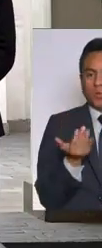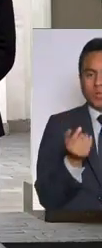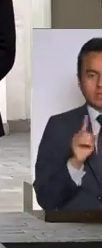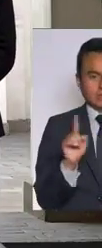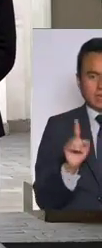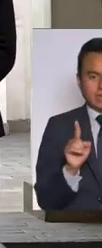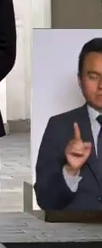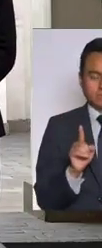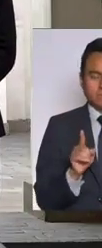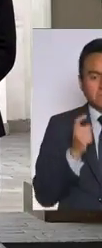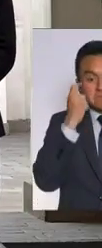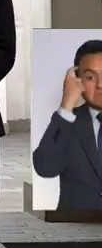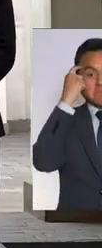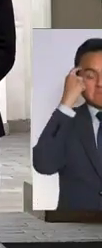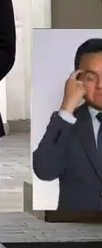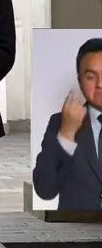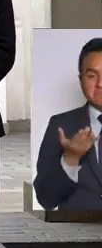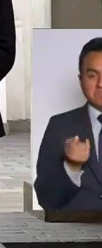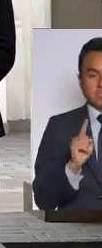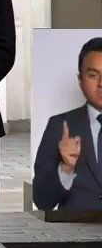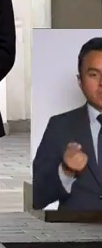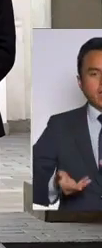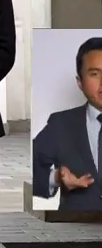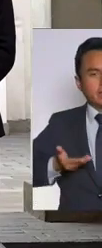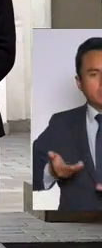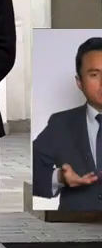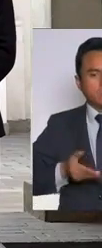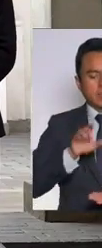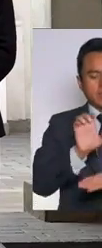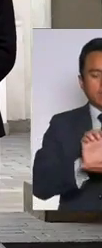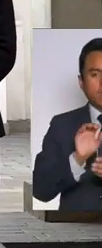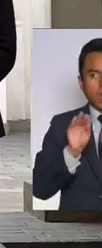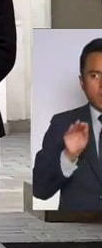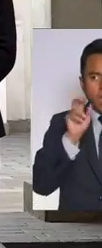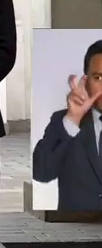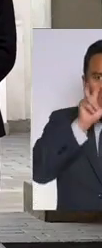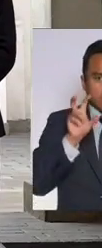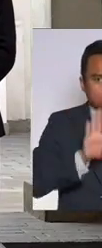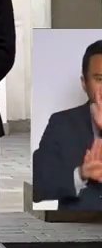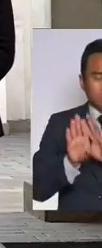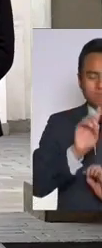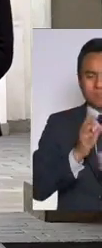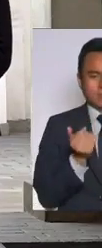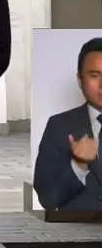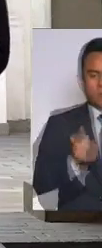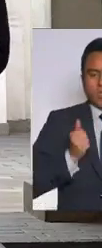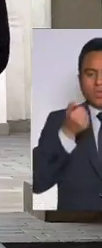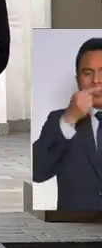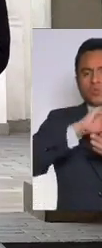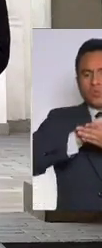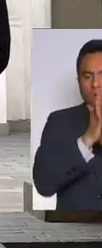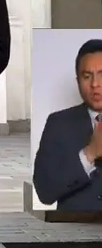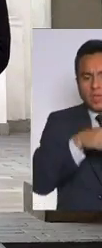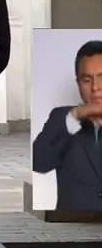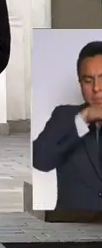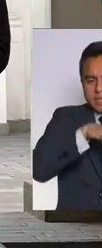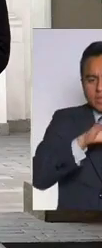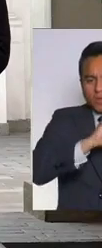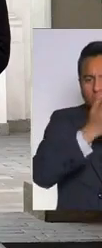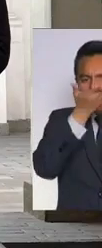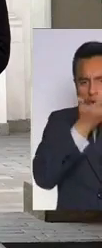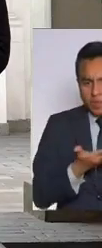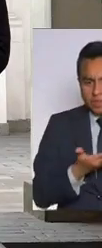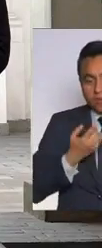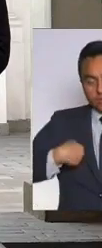esta violencia inusitada o esta violencia permanente que hemos visto de parte de carabineros. ¿Quién es el responsable político? Estamos